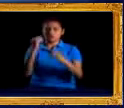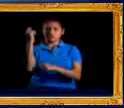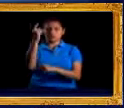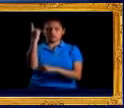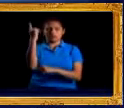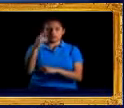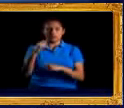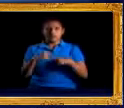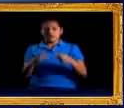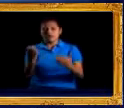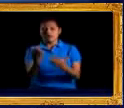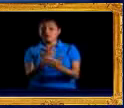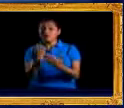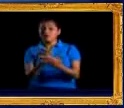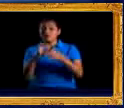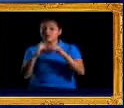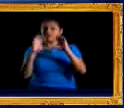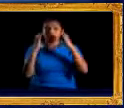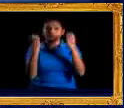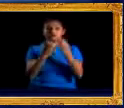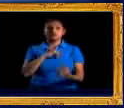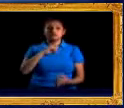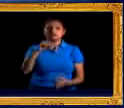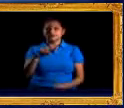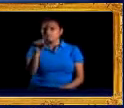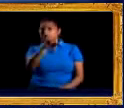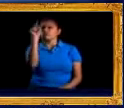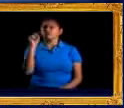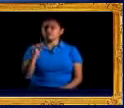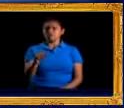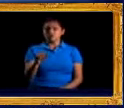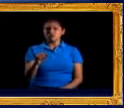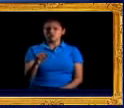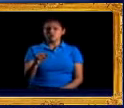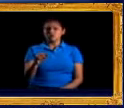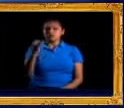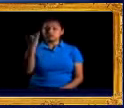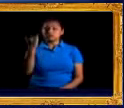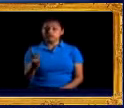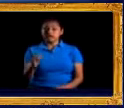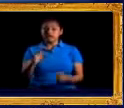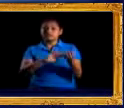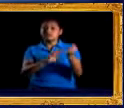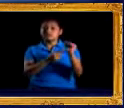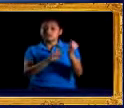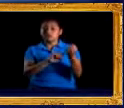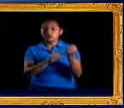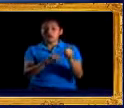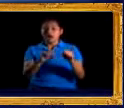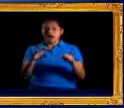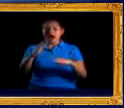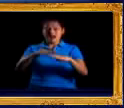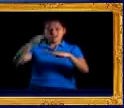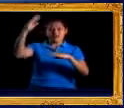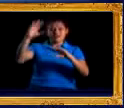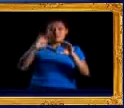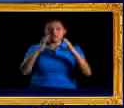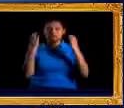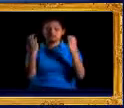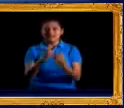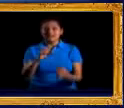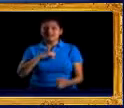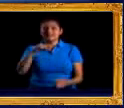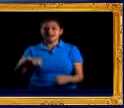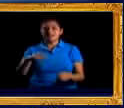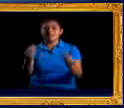embargo, la economía del mundo se está preguntando. Ya la situación a nivel mundial está, hermano, tan cardíaca